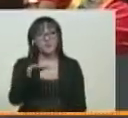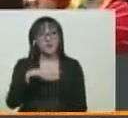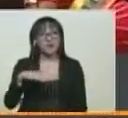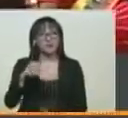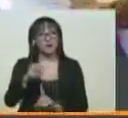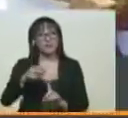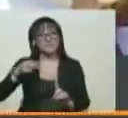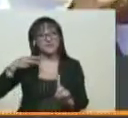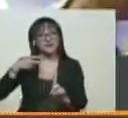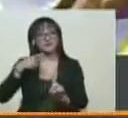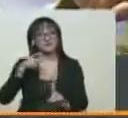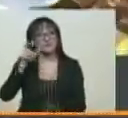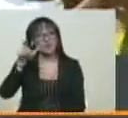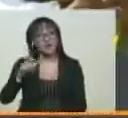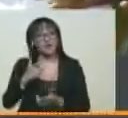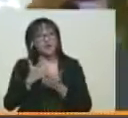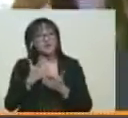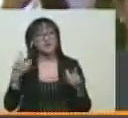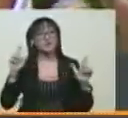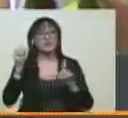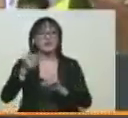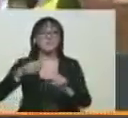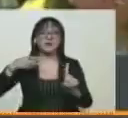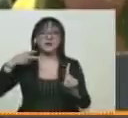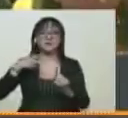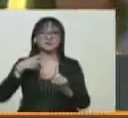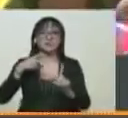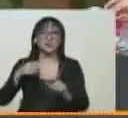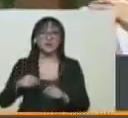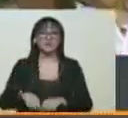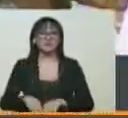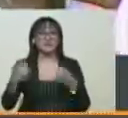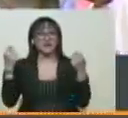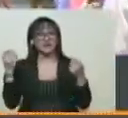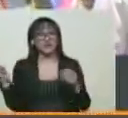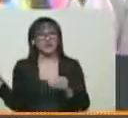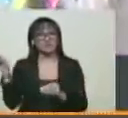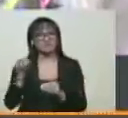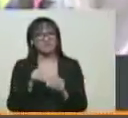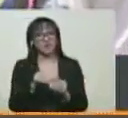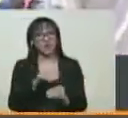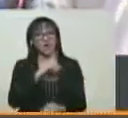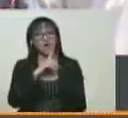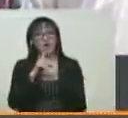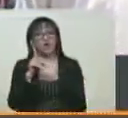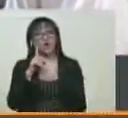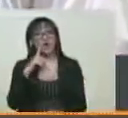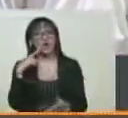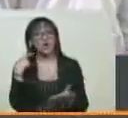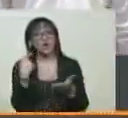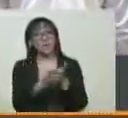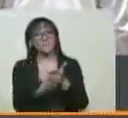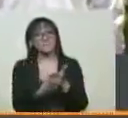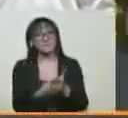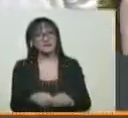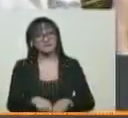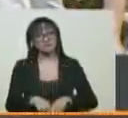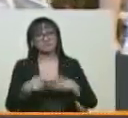por haber liberado a Amazonas de un traidor que puso el nombre de la